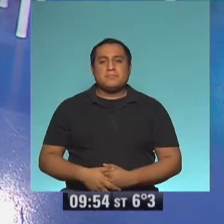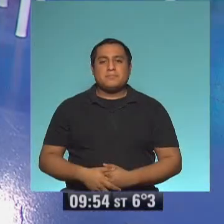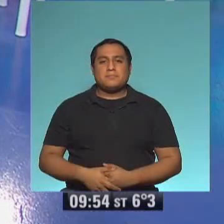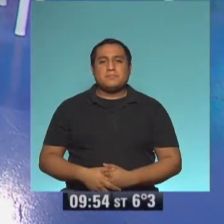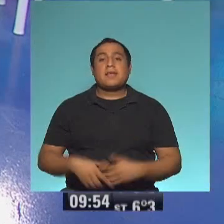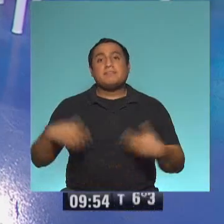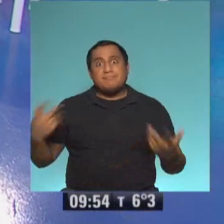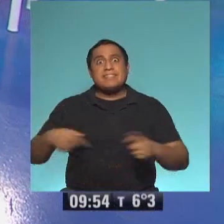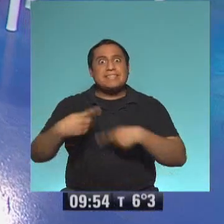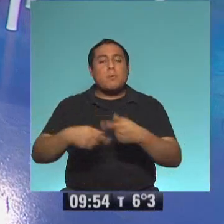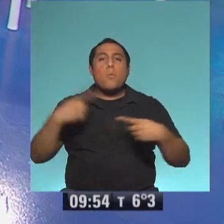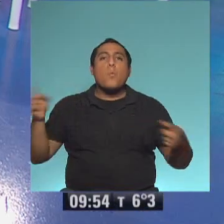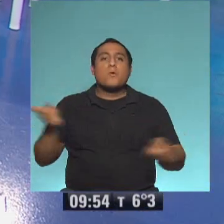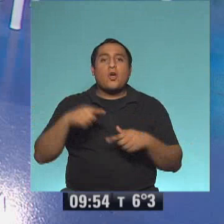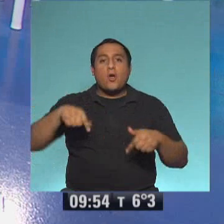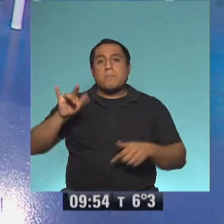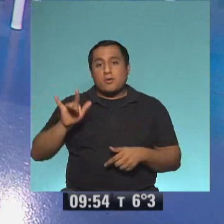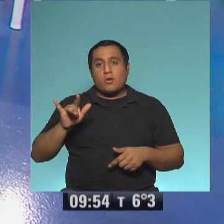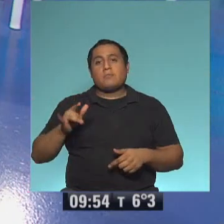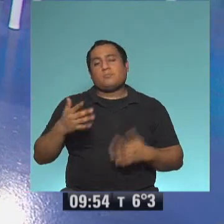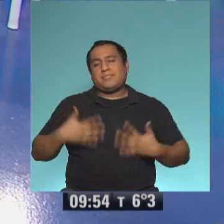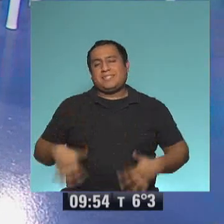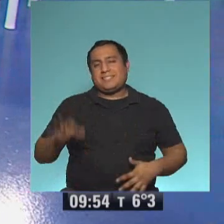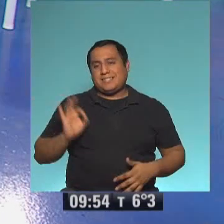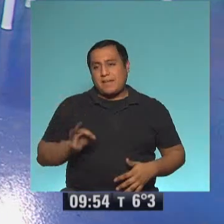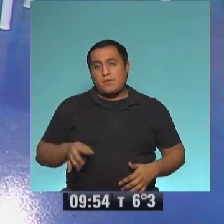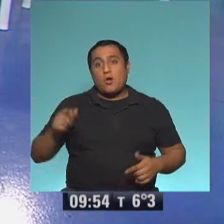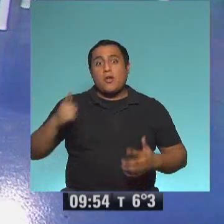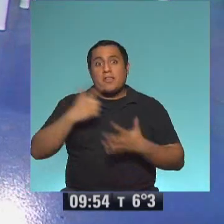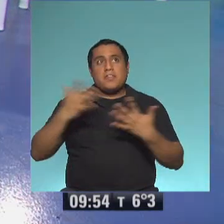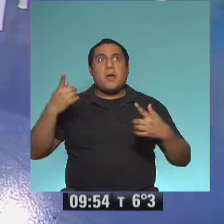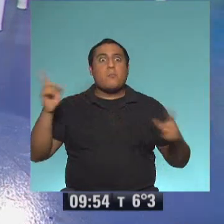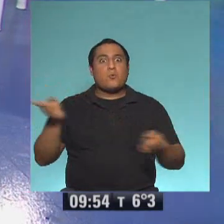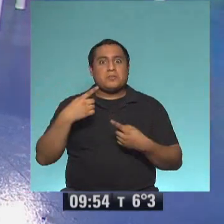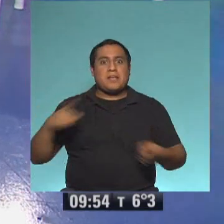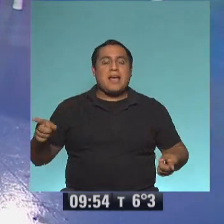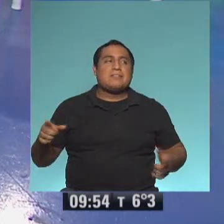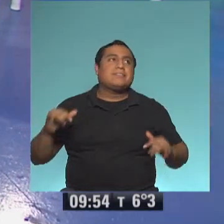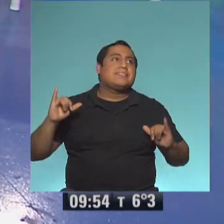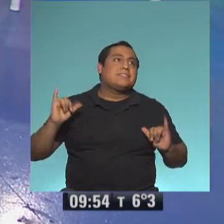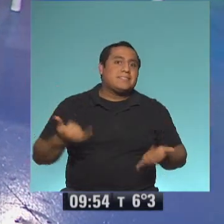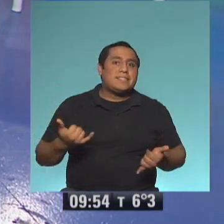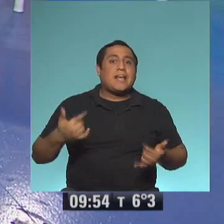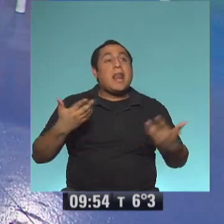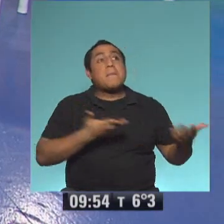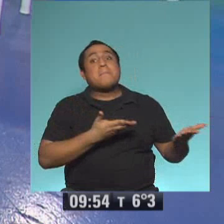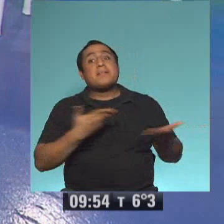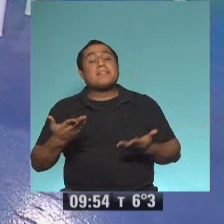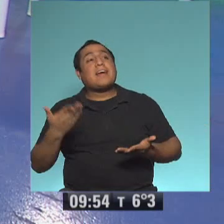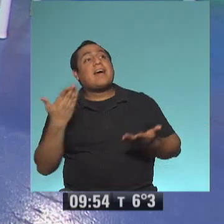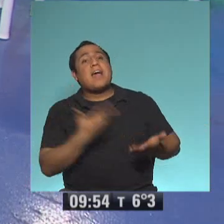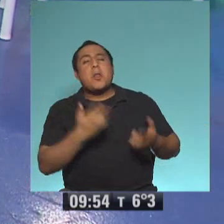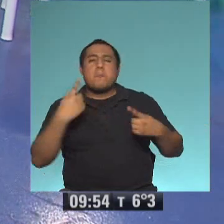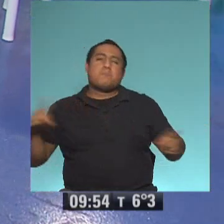amigos. Y seguimos con música. Hoy es miércoles, nuestro cuerpo lo sabe. Y es un día musical, Solcito. Claro, porque llegó el momento de presentarlo a él, el que